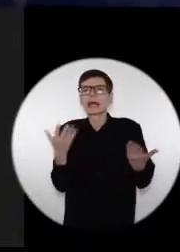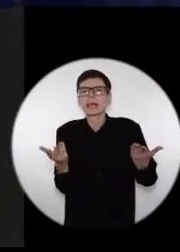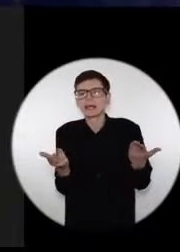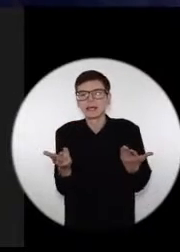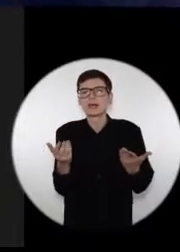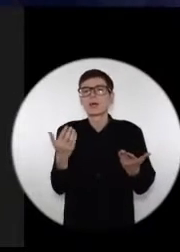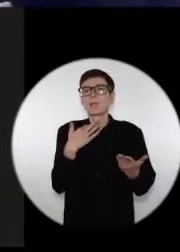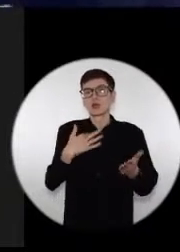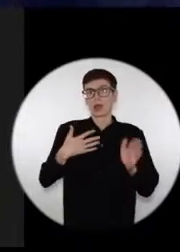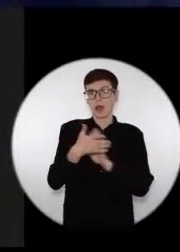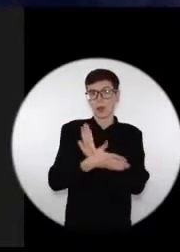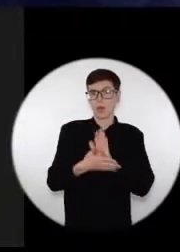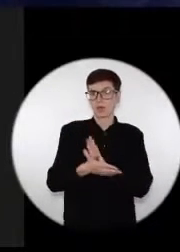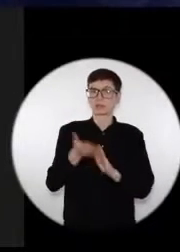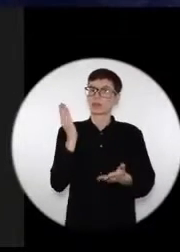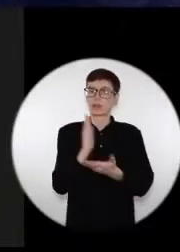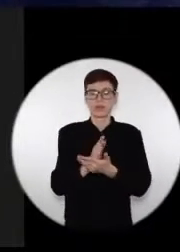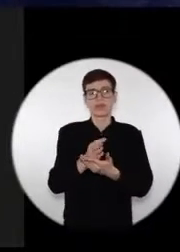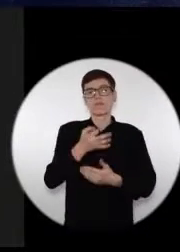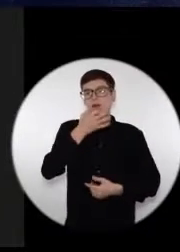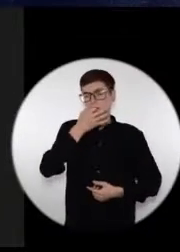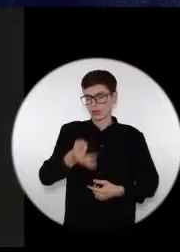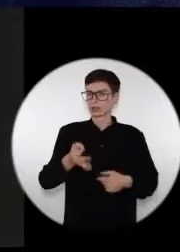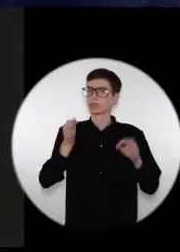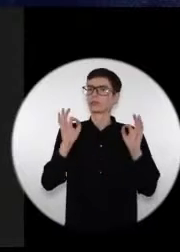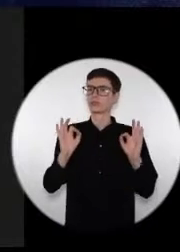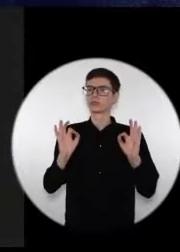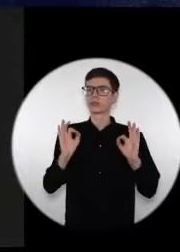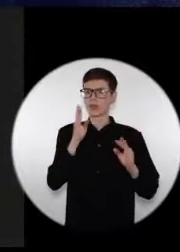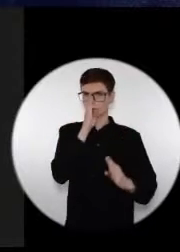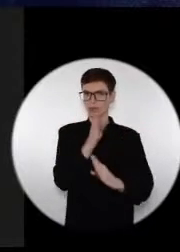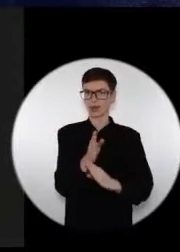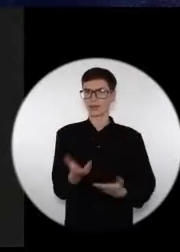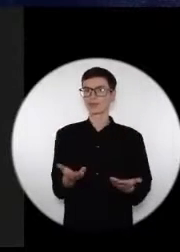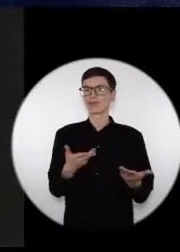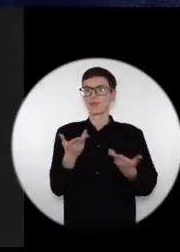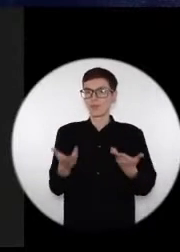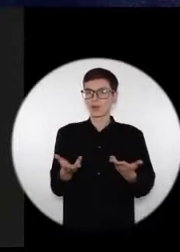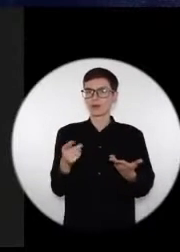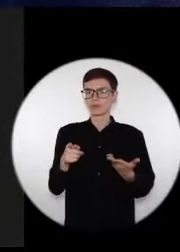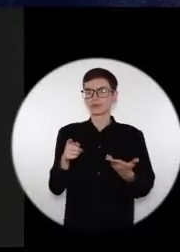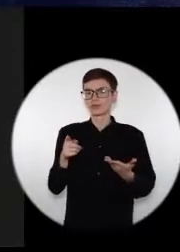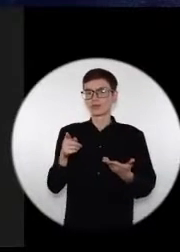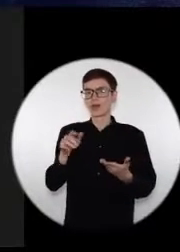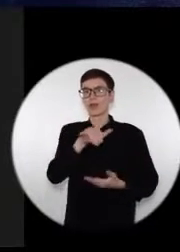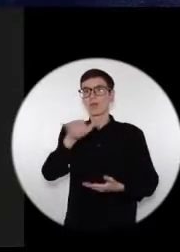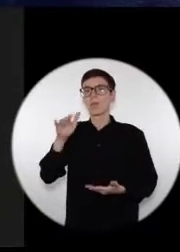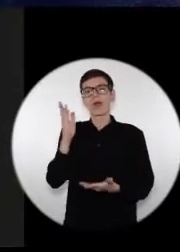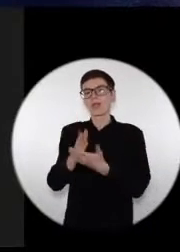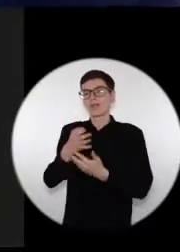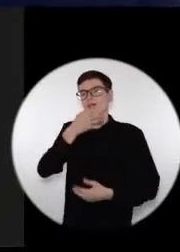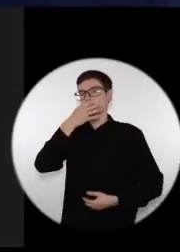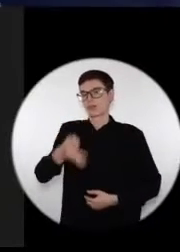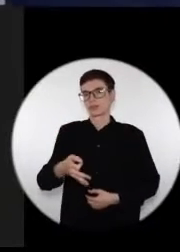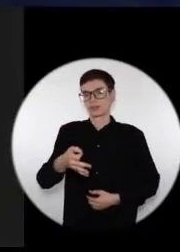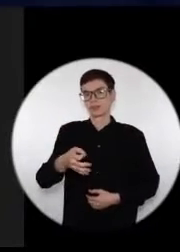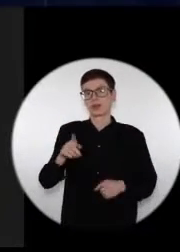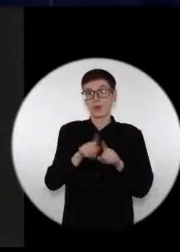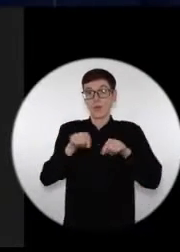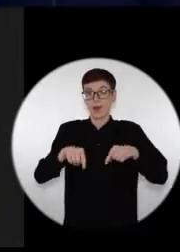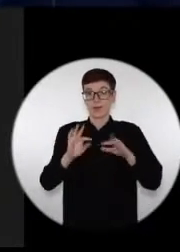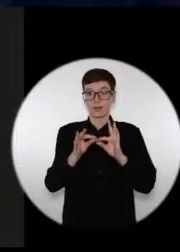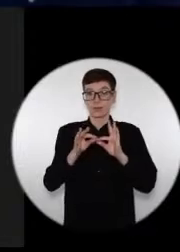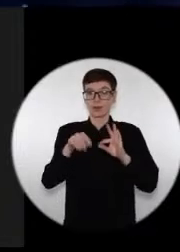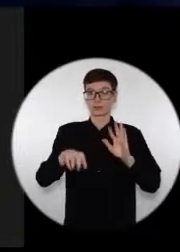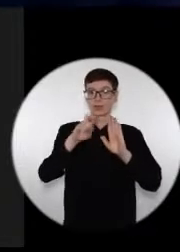que te estás refiriendo porque yo cuando lo haga en lengua de señas tengo que ser muy directa y ese secreto se va a revelar entonces hablando sobre el tema